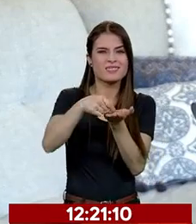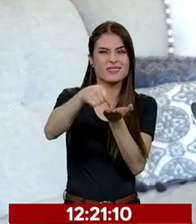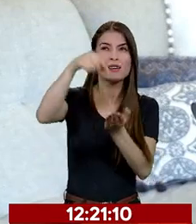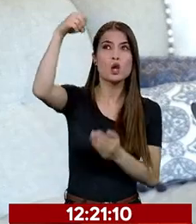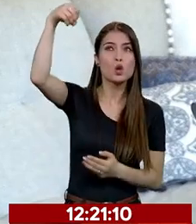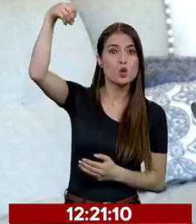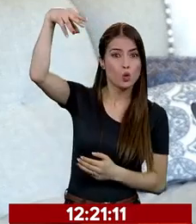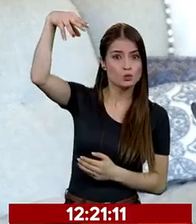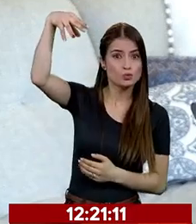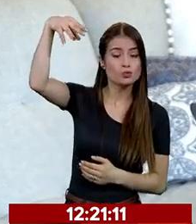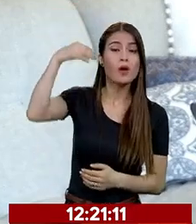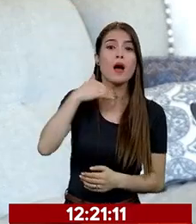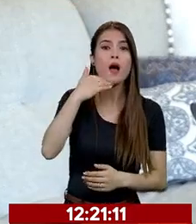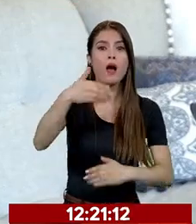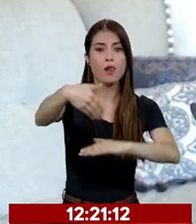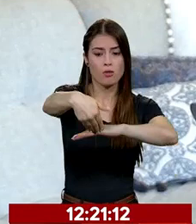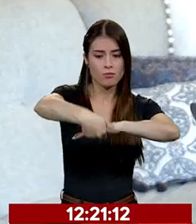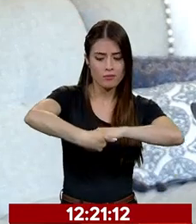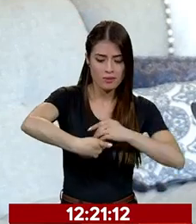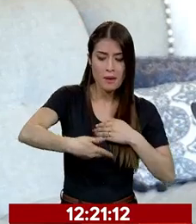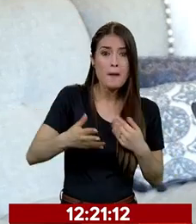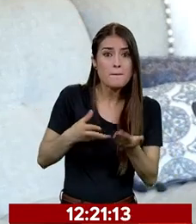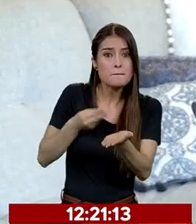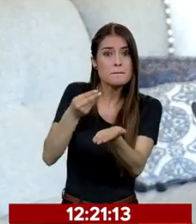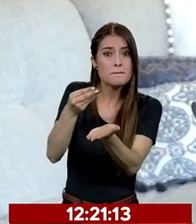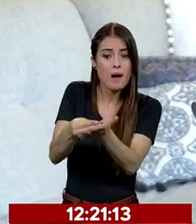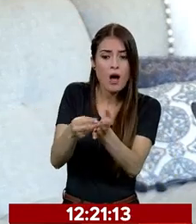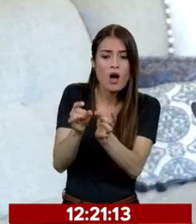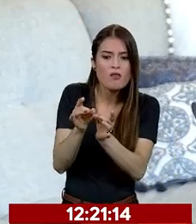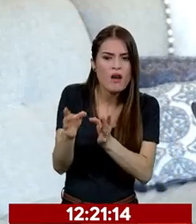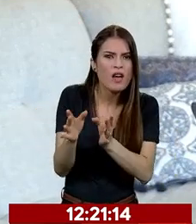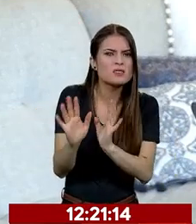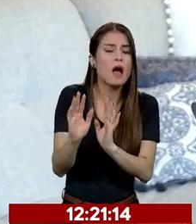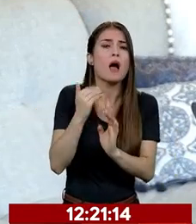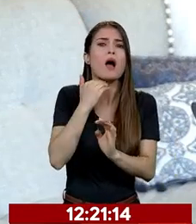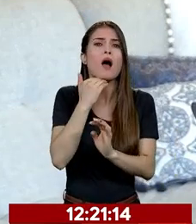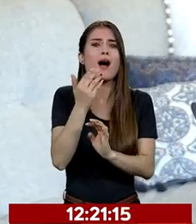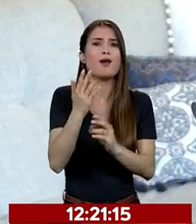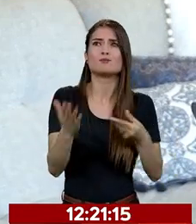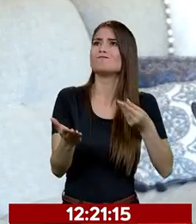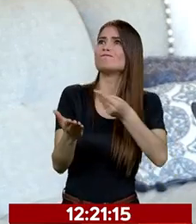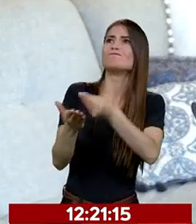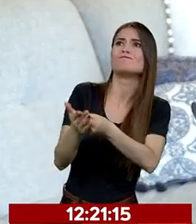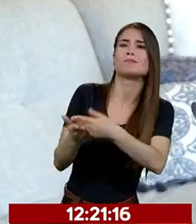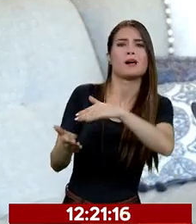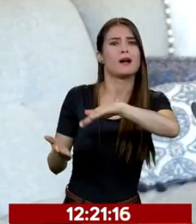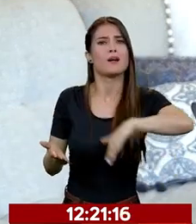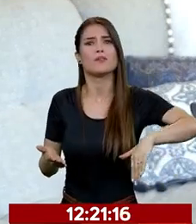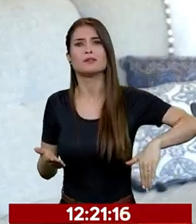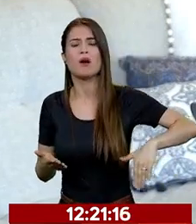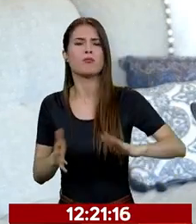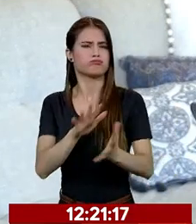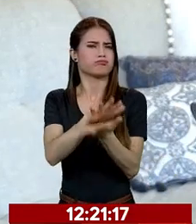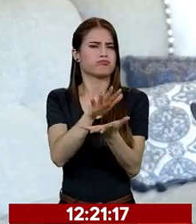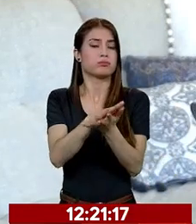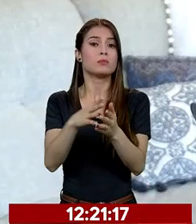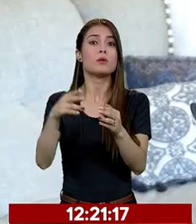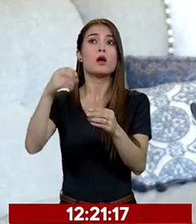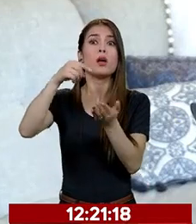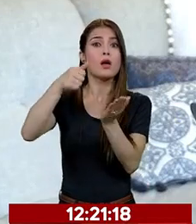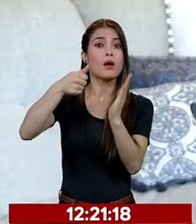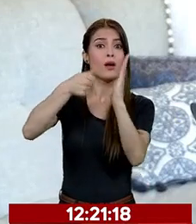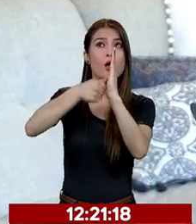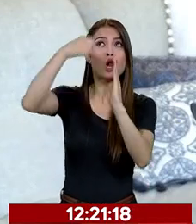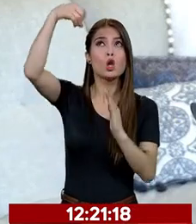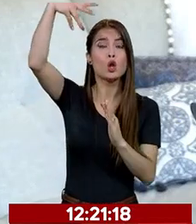independientemente de la fecha de suspensión que se refleje en la factura de energía. La empresa informó que ya son 8.200 los clientes de